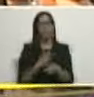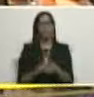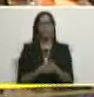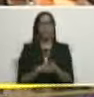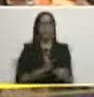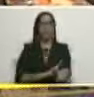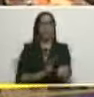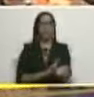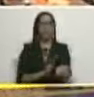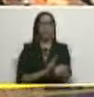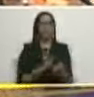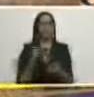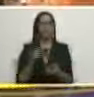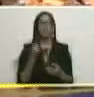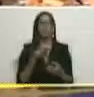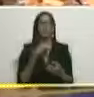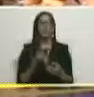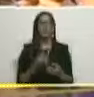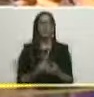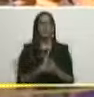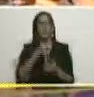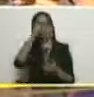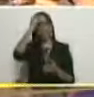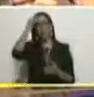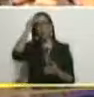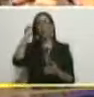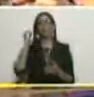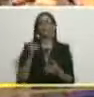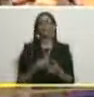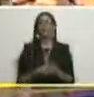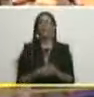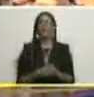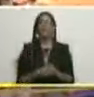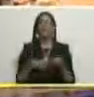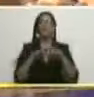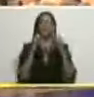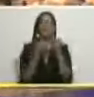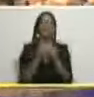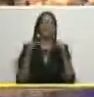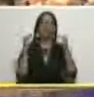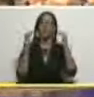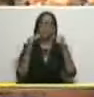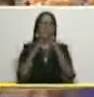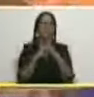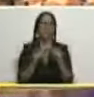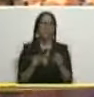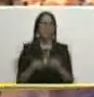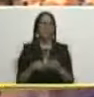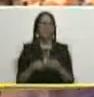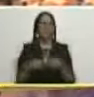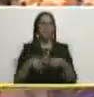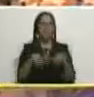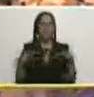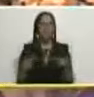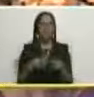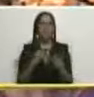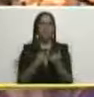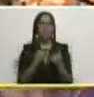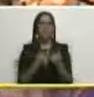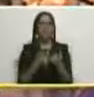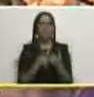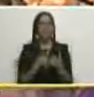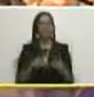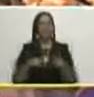está el velódromo de clase alta, todas esas canchas de última generación,